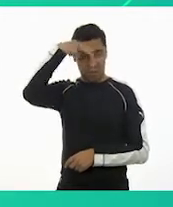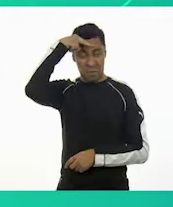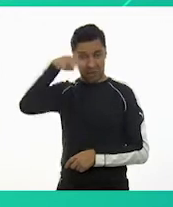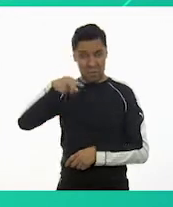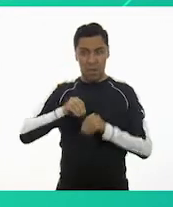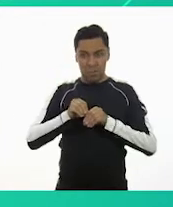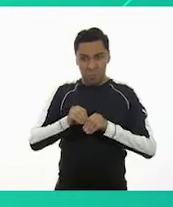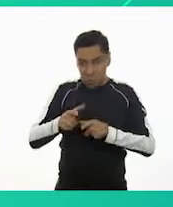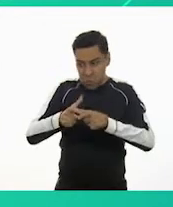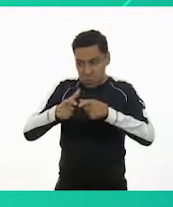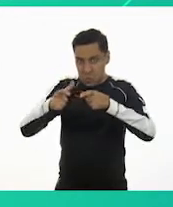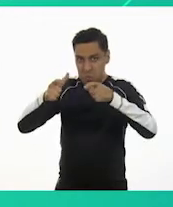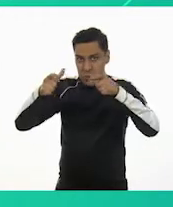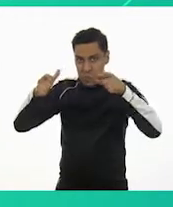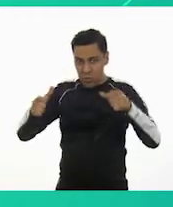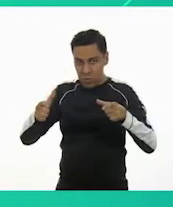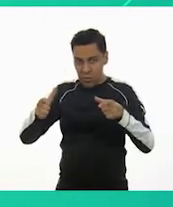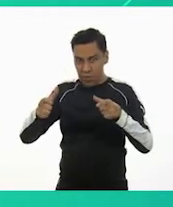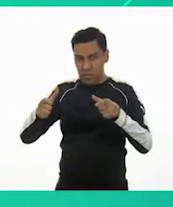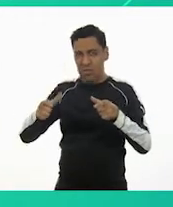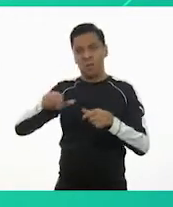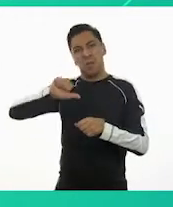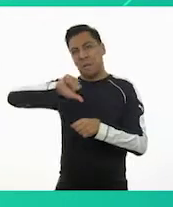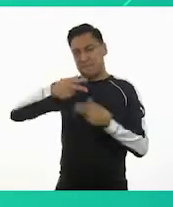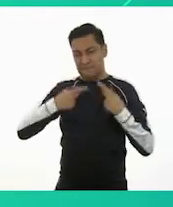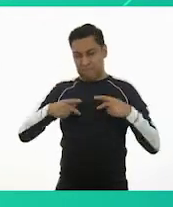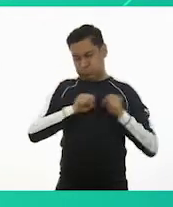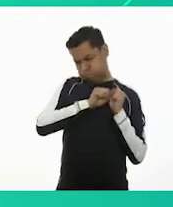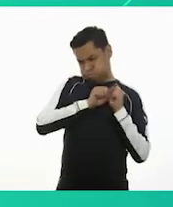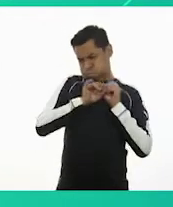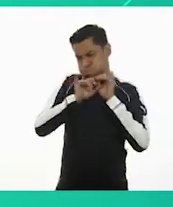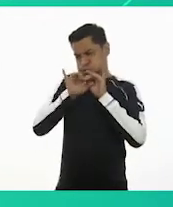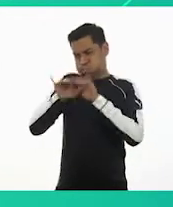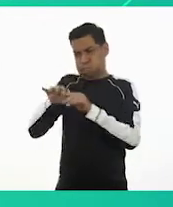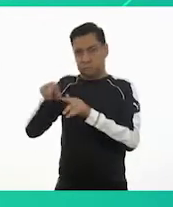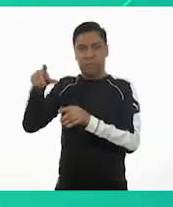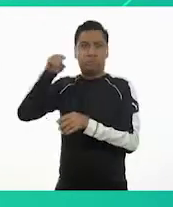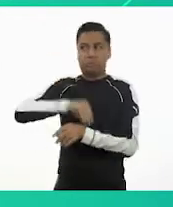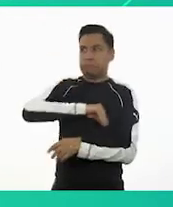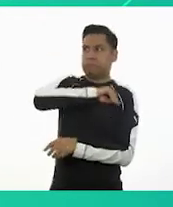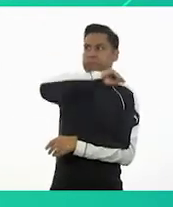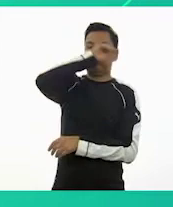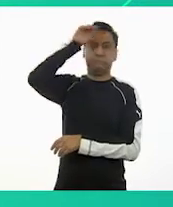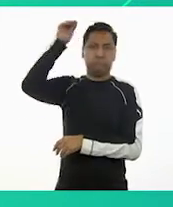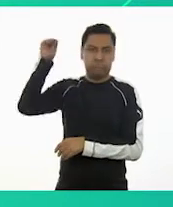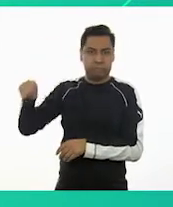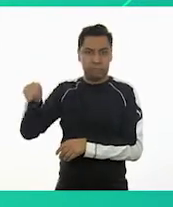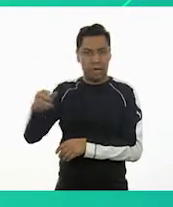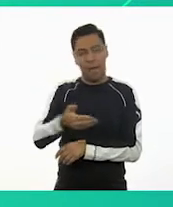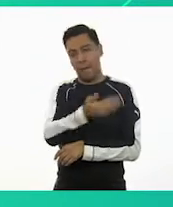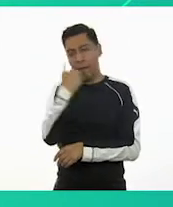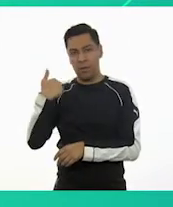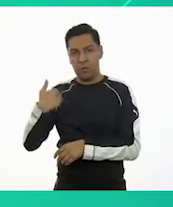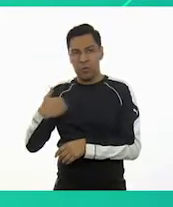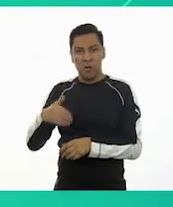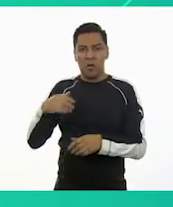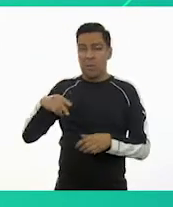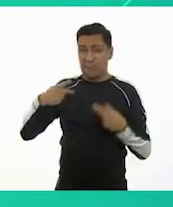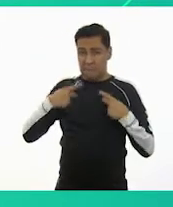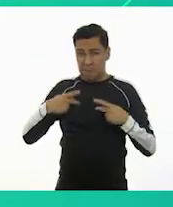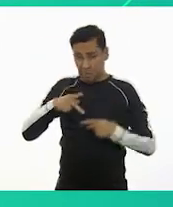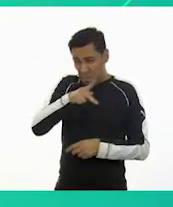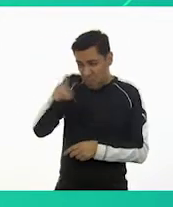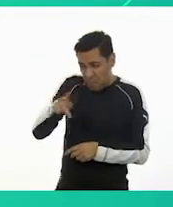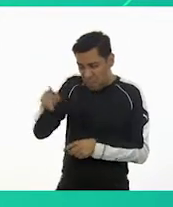extendieron, los lobos de la región fueron desplazados y sus presas se redujeron. Esto provocó que las manadas atacaran al ganado de los